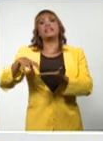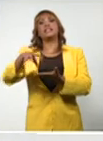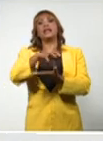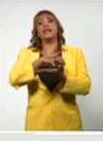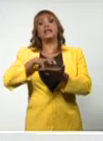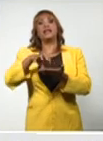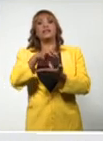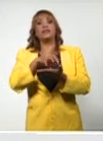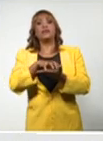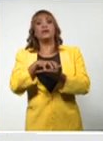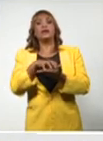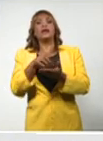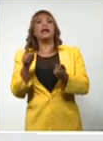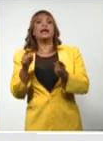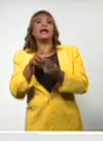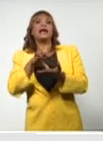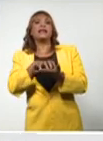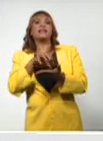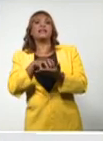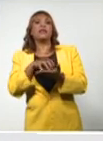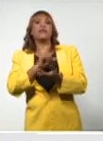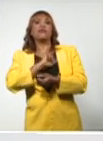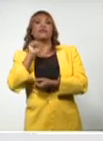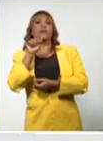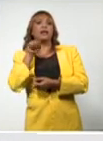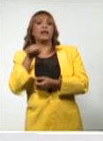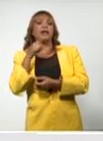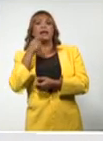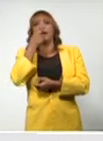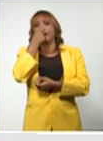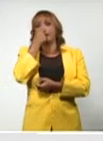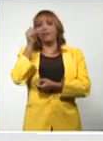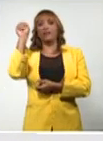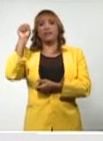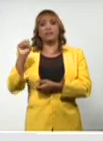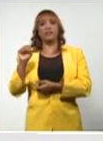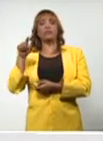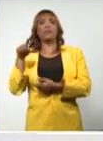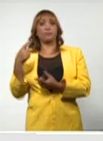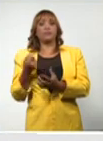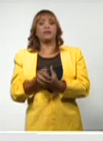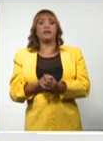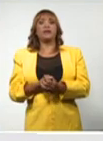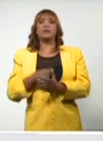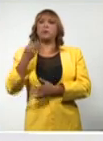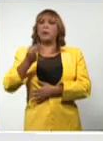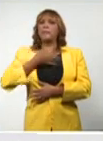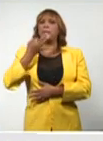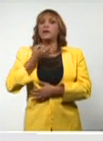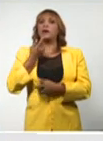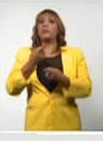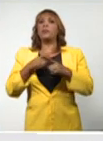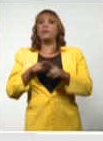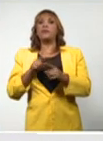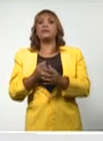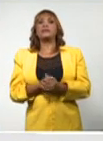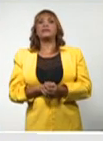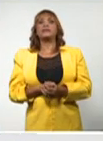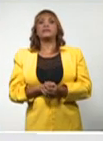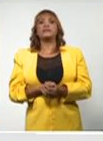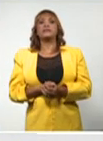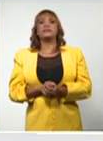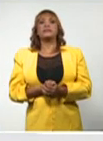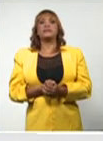un pequeño estado soberano ubicado en África del Sur. Digo esto porque hay un dicho dentro de la medicina